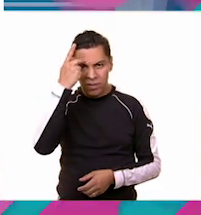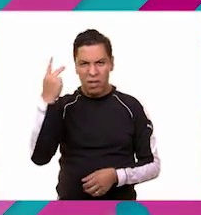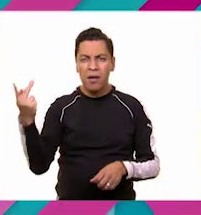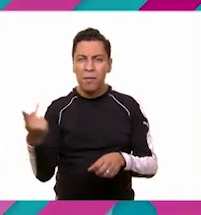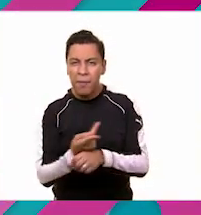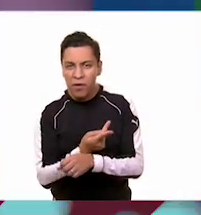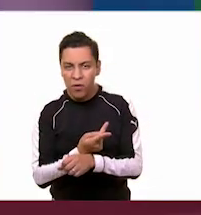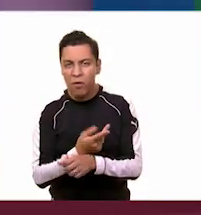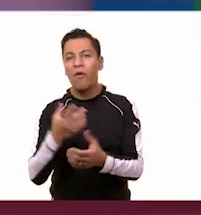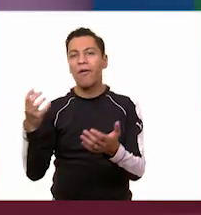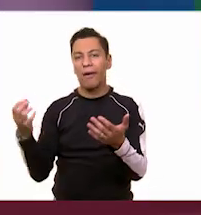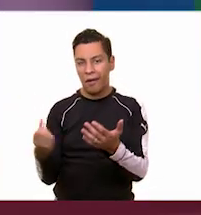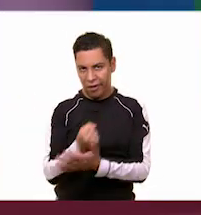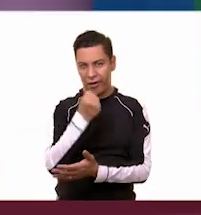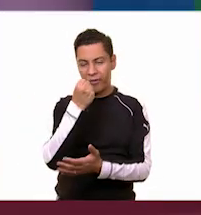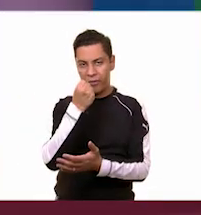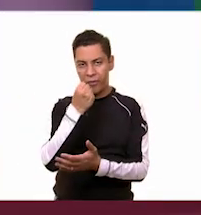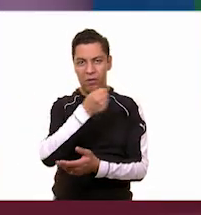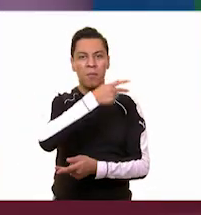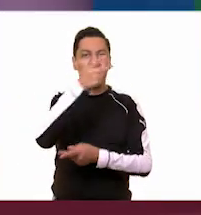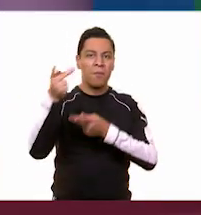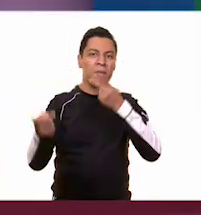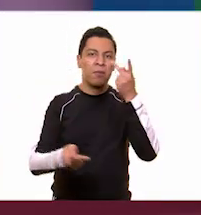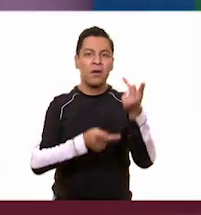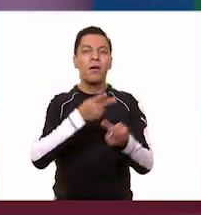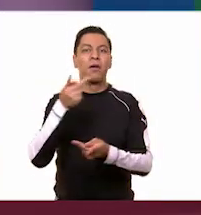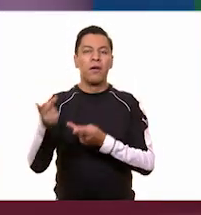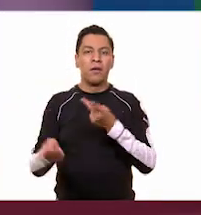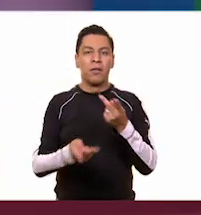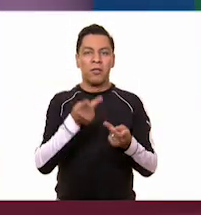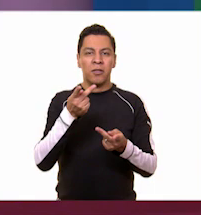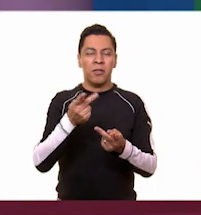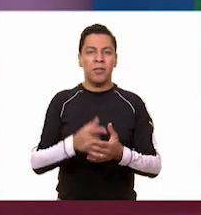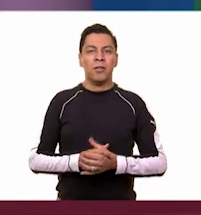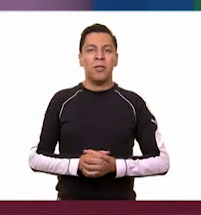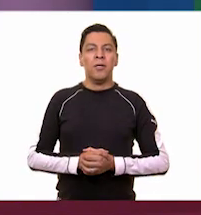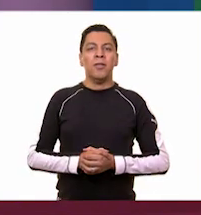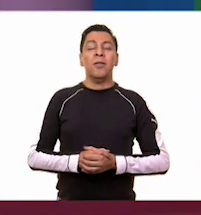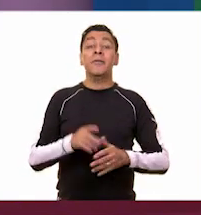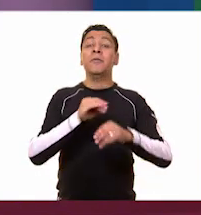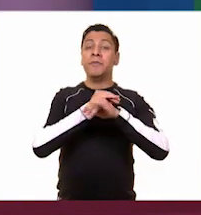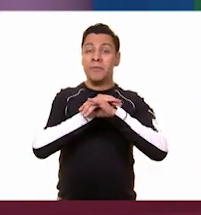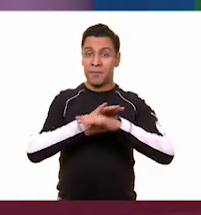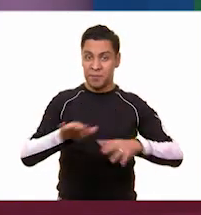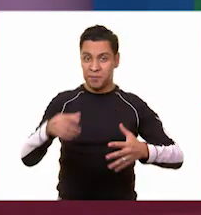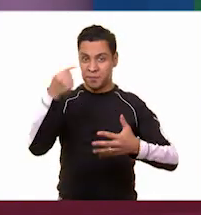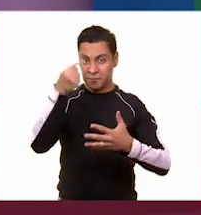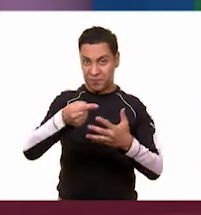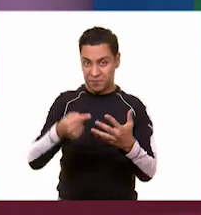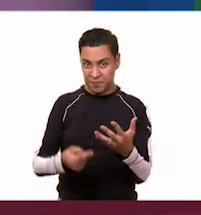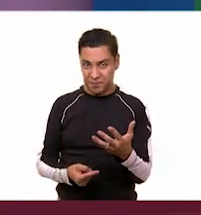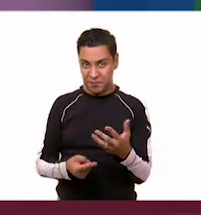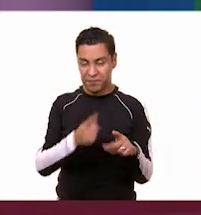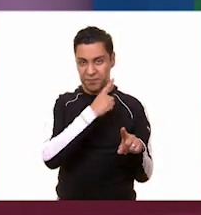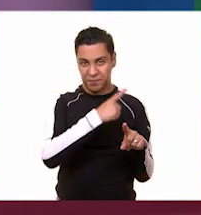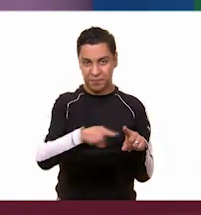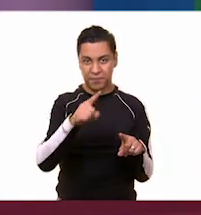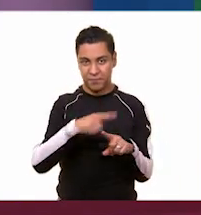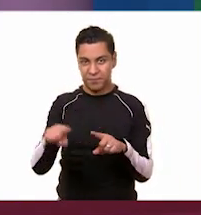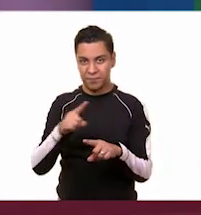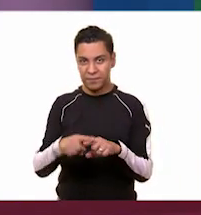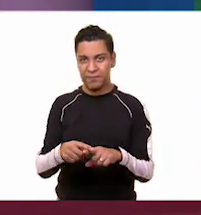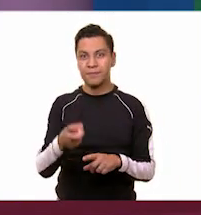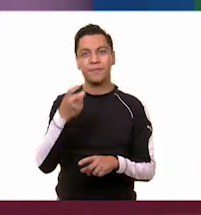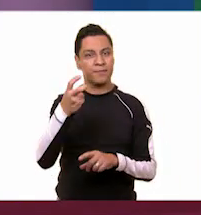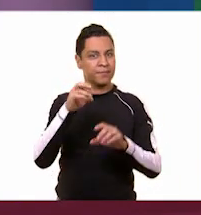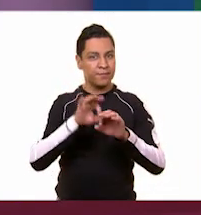Son algunas de las preguntas que utilizan los periodistas también para conocer la información sobre un hecho, ¿verdad? Sí.